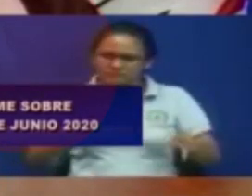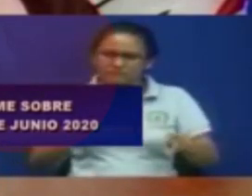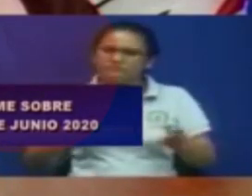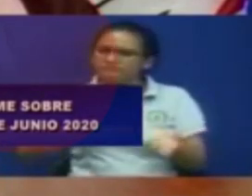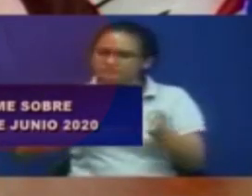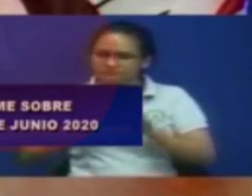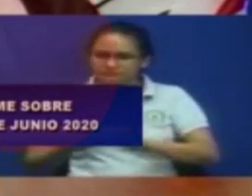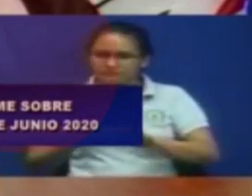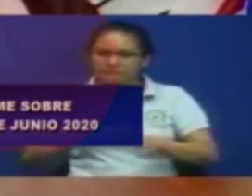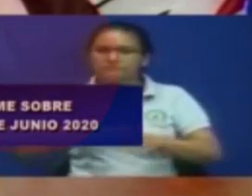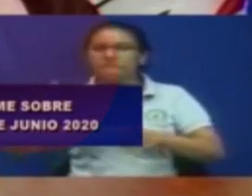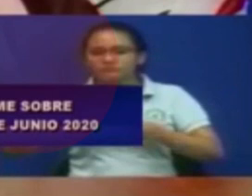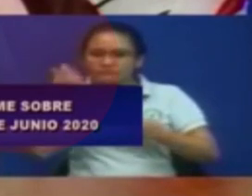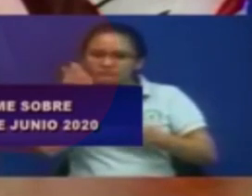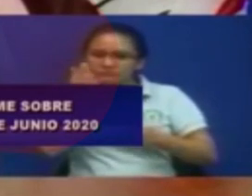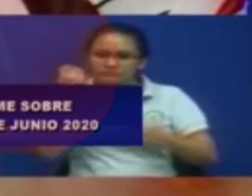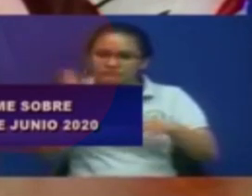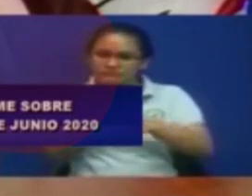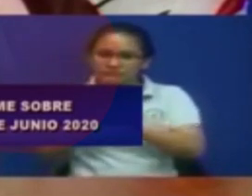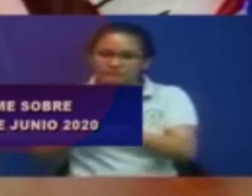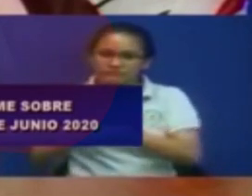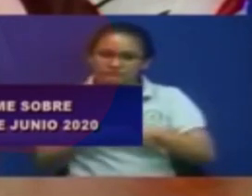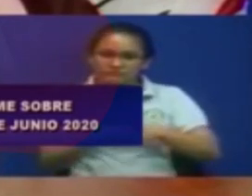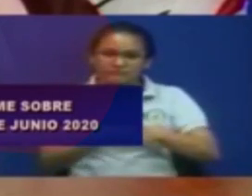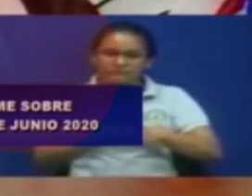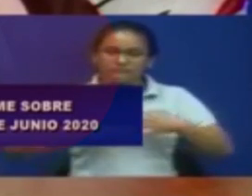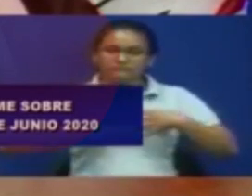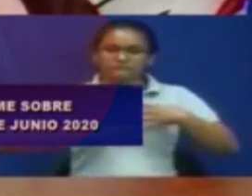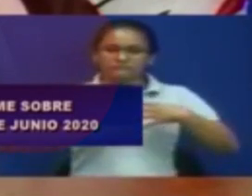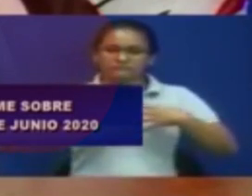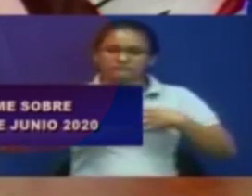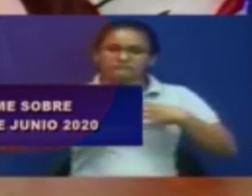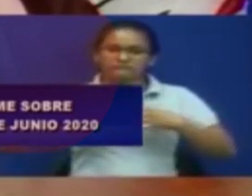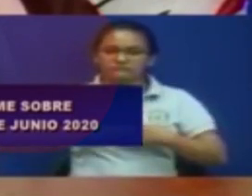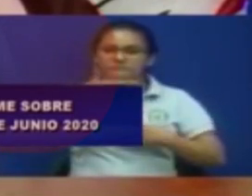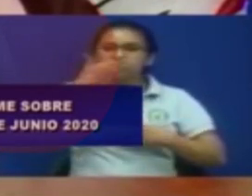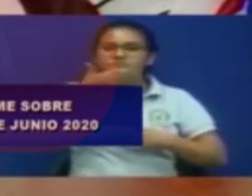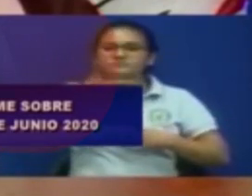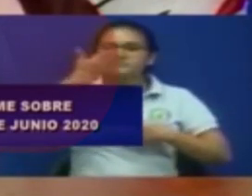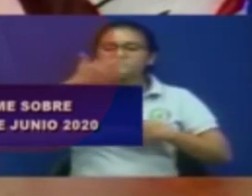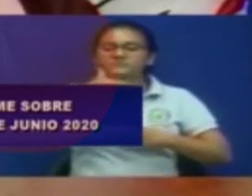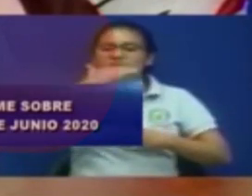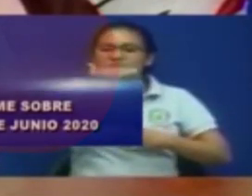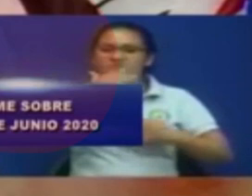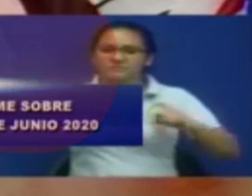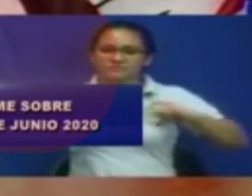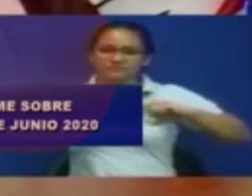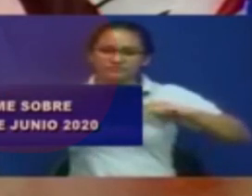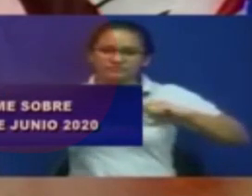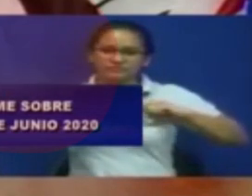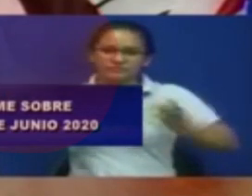estado en seguimiento debido a tromboembolismo pulmonar, diabetes mellitus, infarto agudo de miocardio,